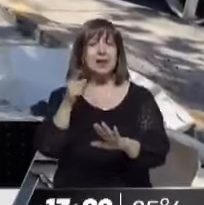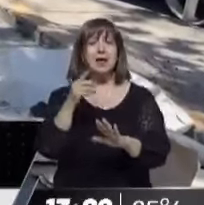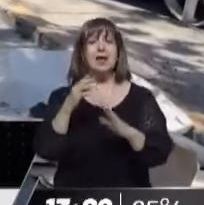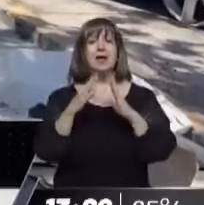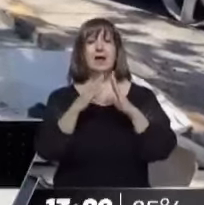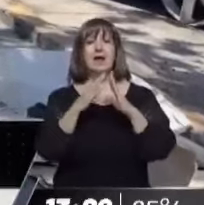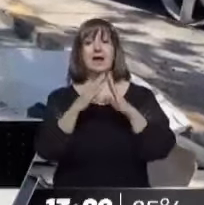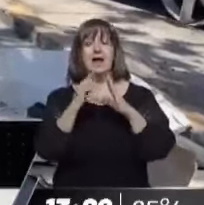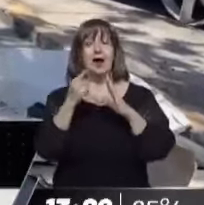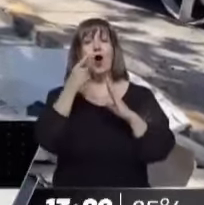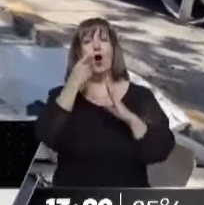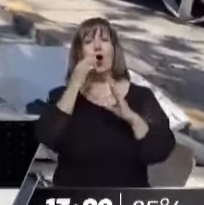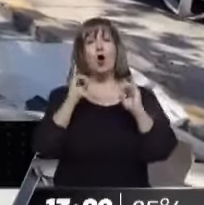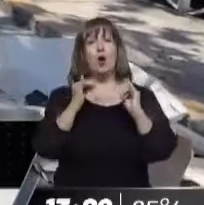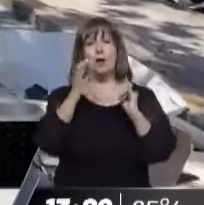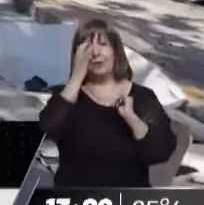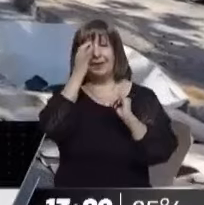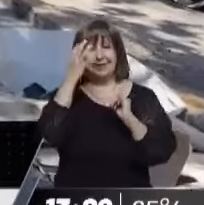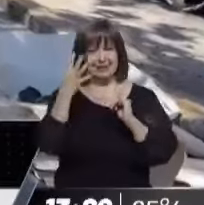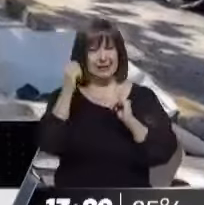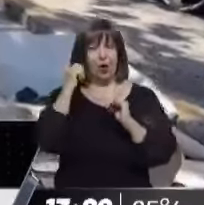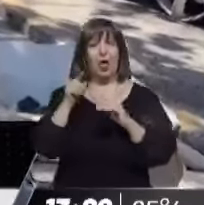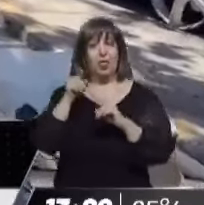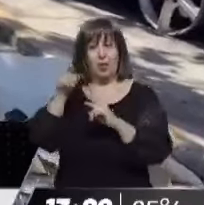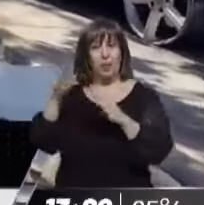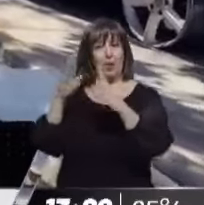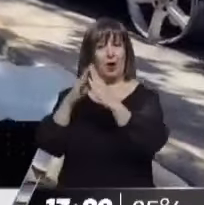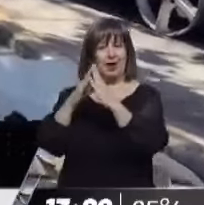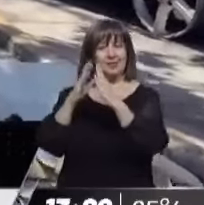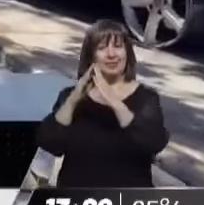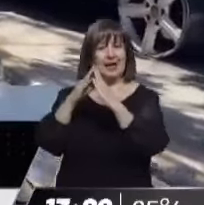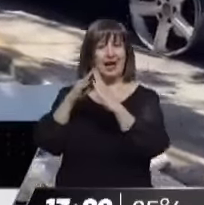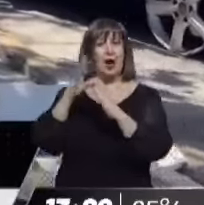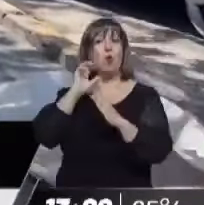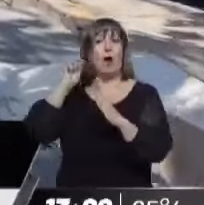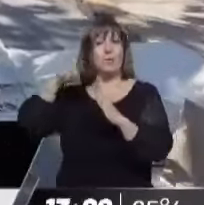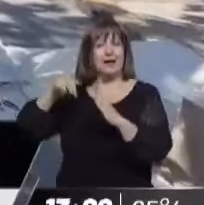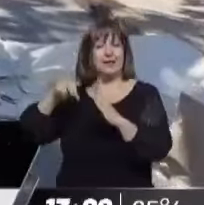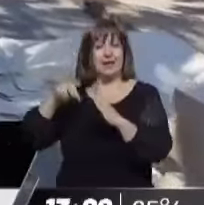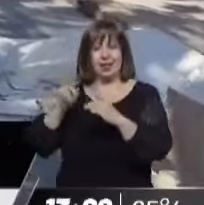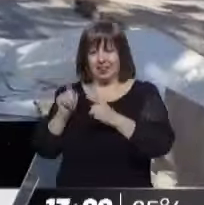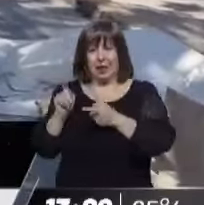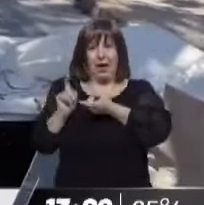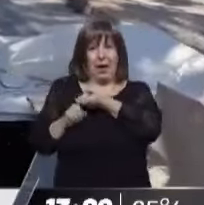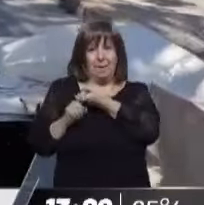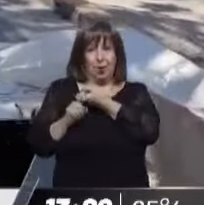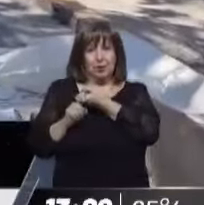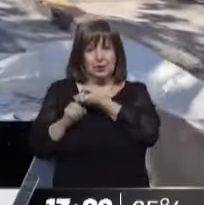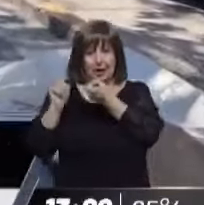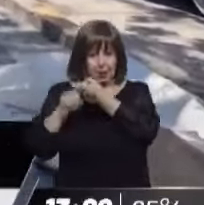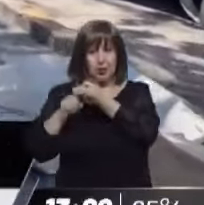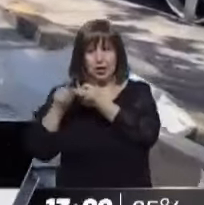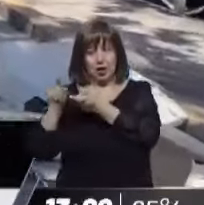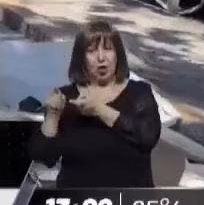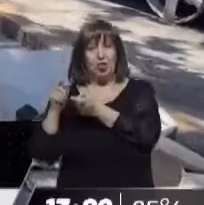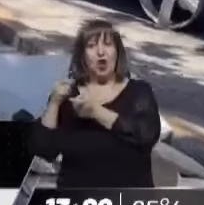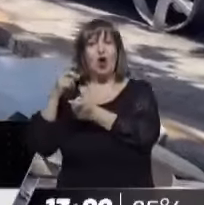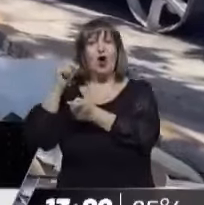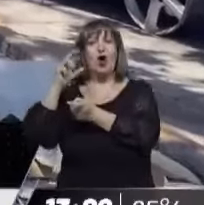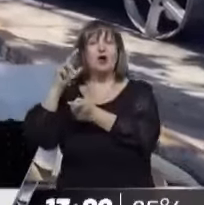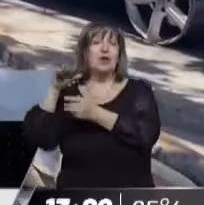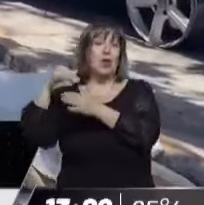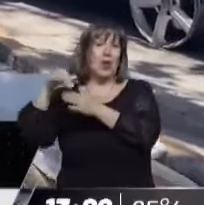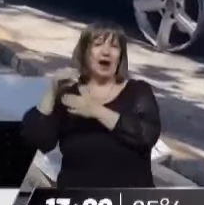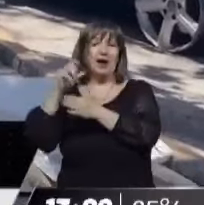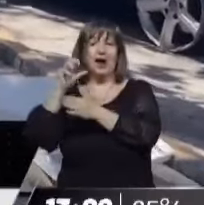barrio Las Cortaderas, sí. Que la policía lo fue a buscar ese lugar y que se encontraba con su esposa en el momento que ocurrió el hecho, y que él sale